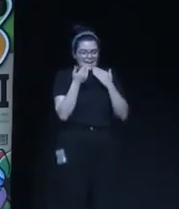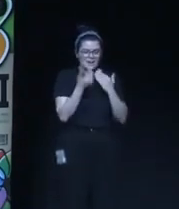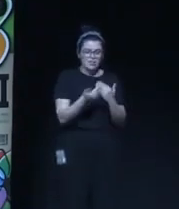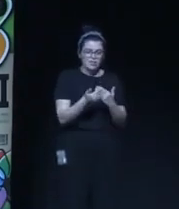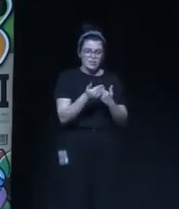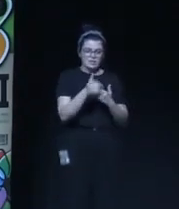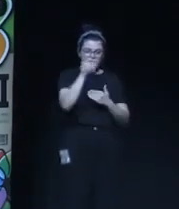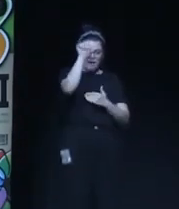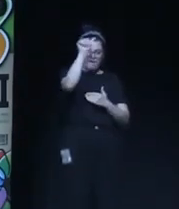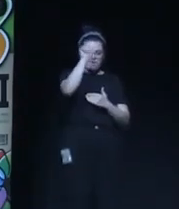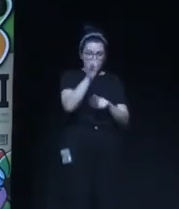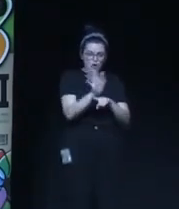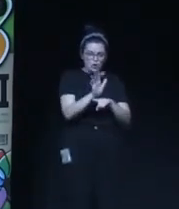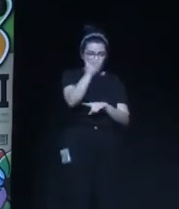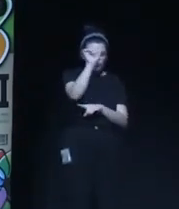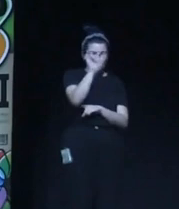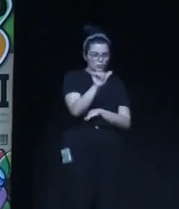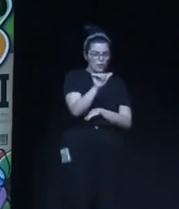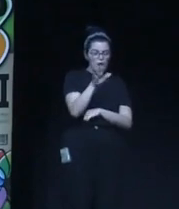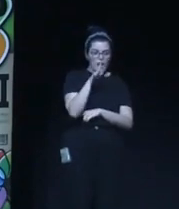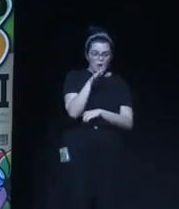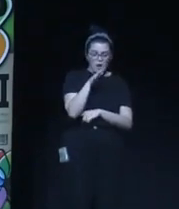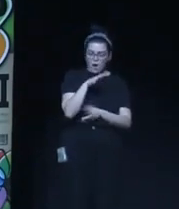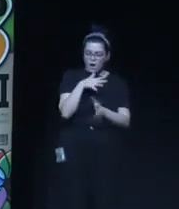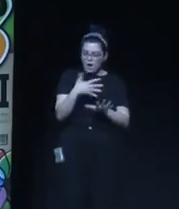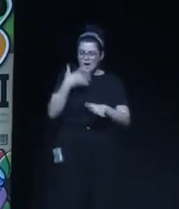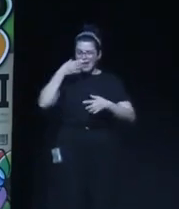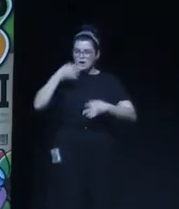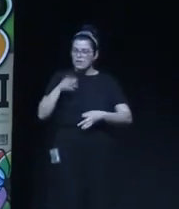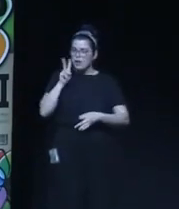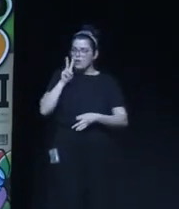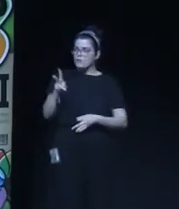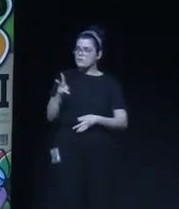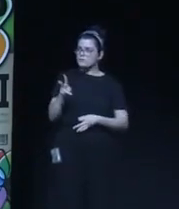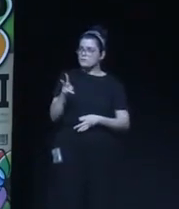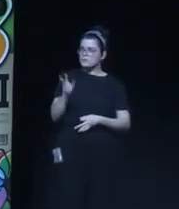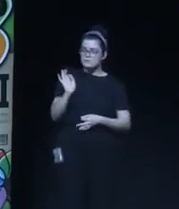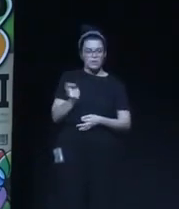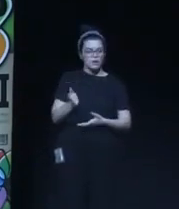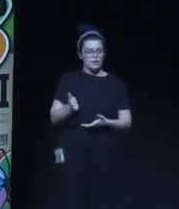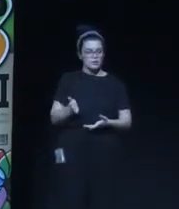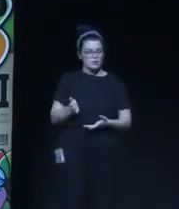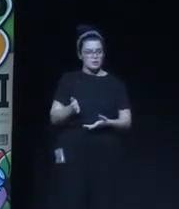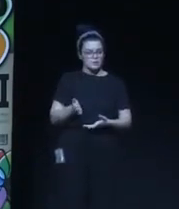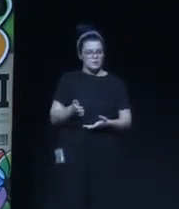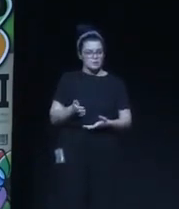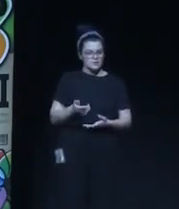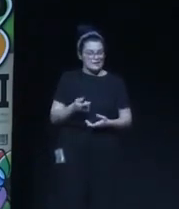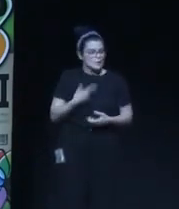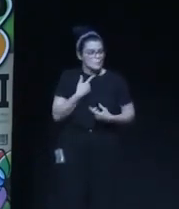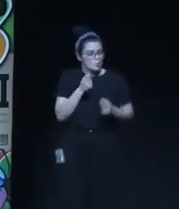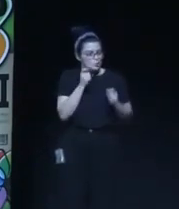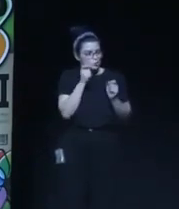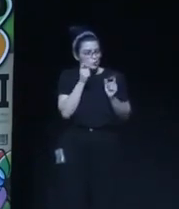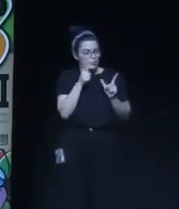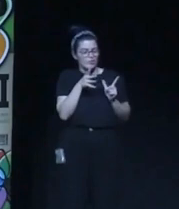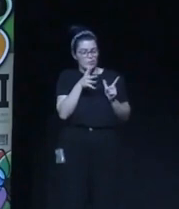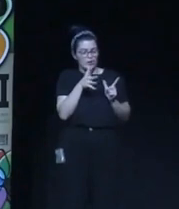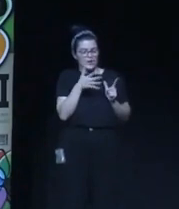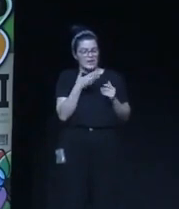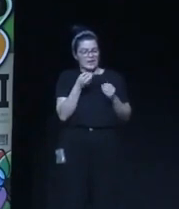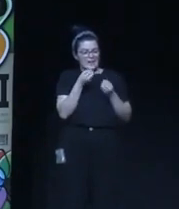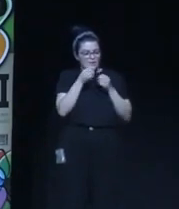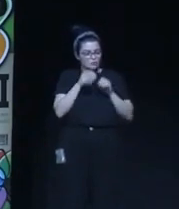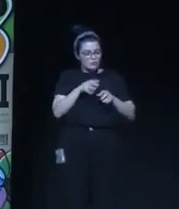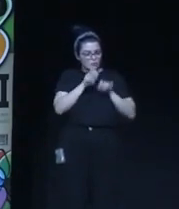y lo que significa. Y la gente nos pregunta, ¿pero esto es así? Y les decimos, sí, es así. Y que se conozca la historia también